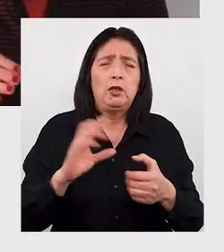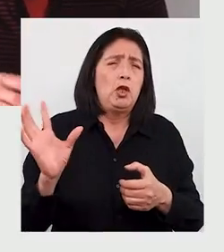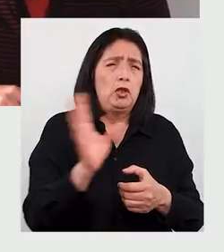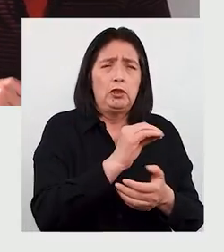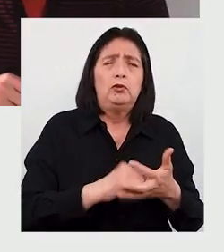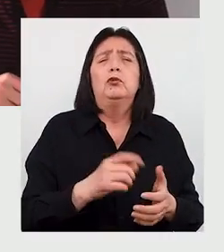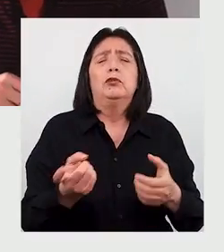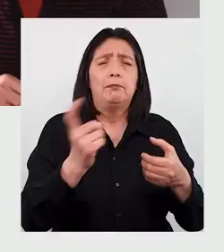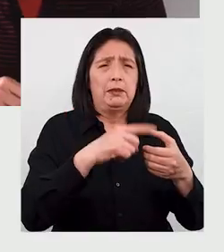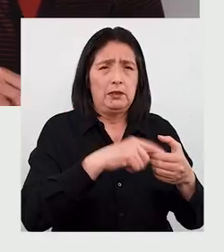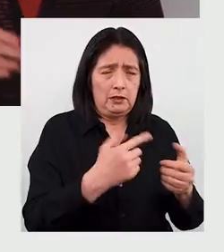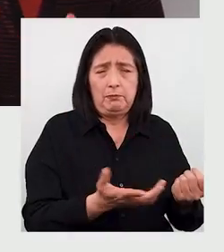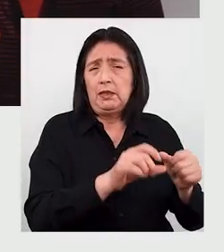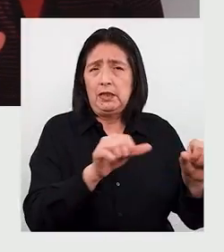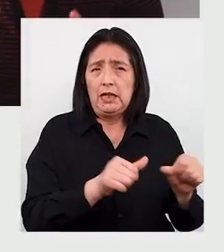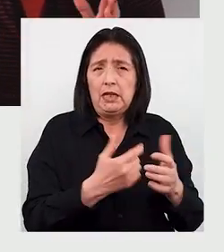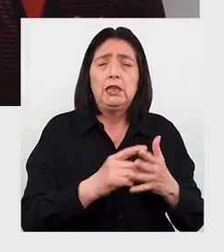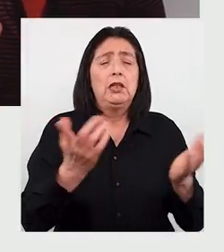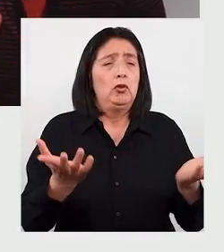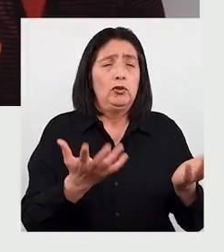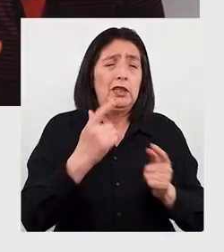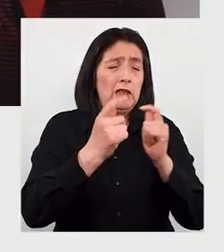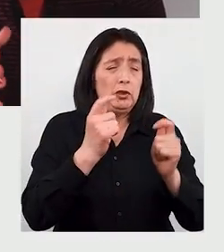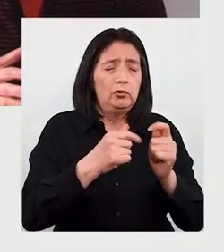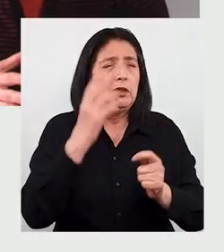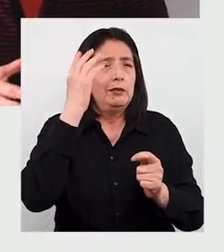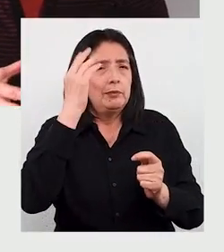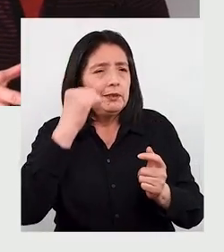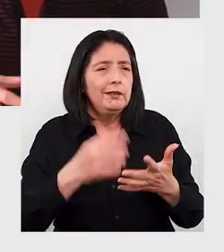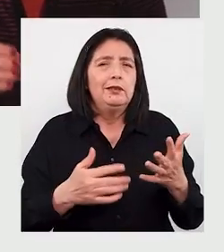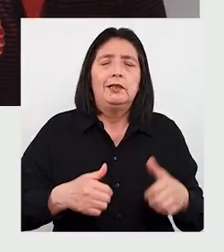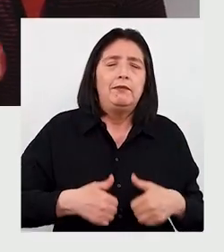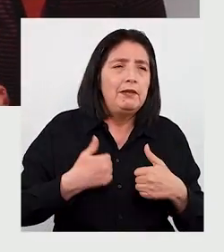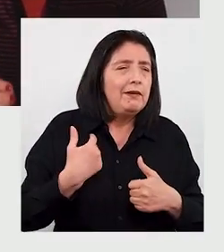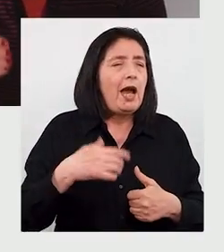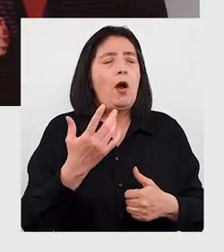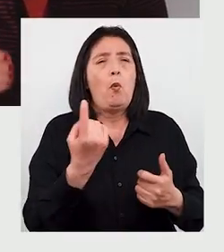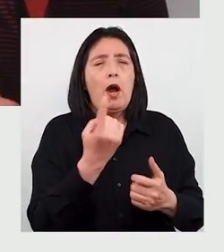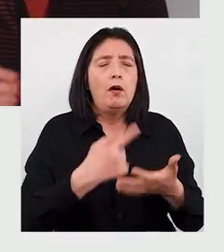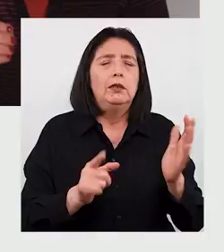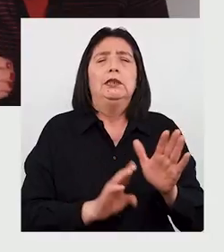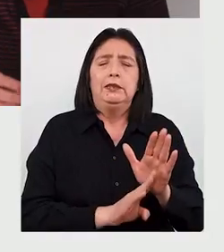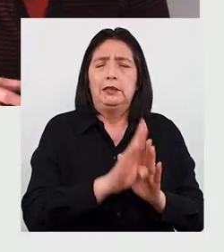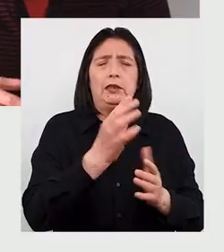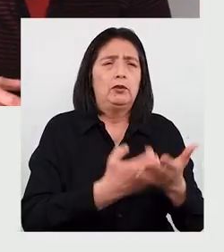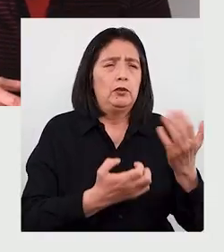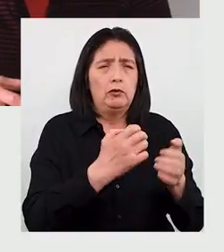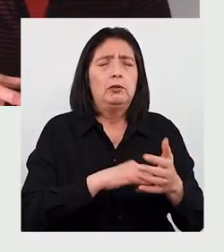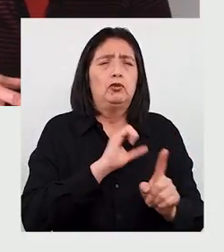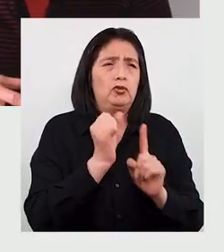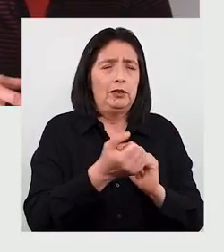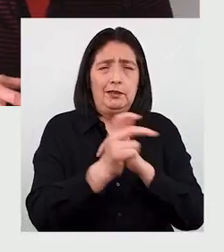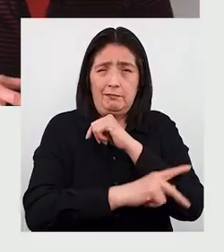de todos los actores del sector. Un destino donde el turista viva experiencias únicas, contribuyendo con el desarrollo económico y